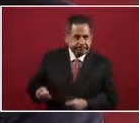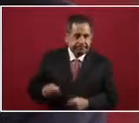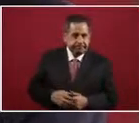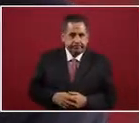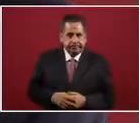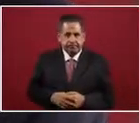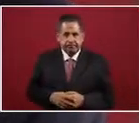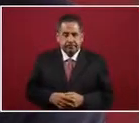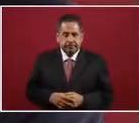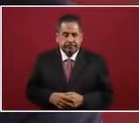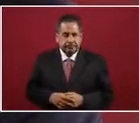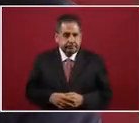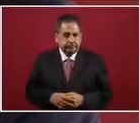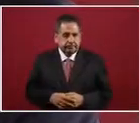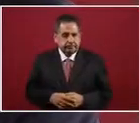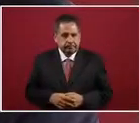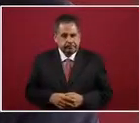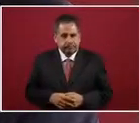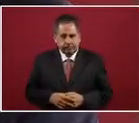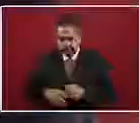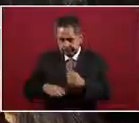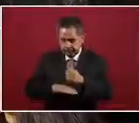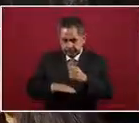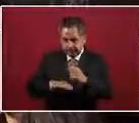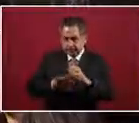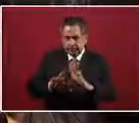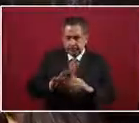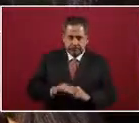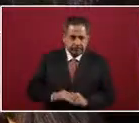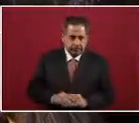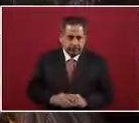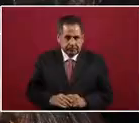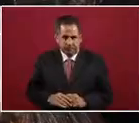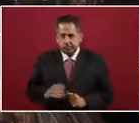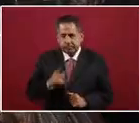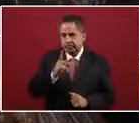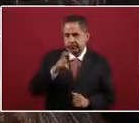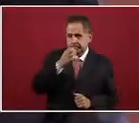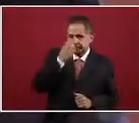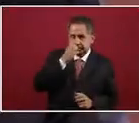en el nivel básico,